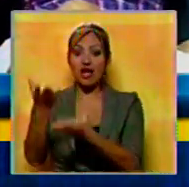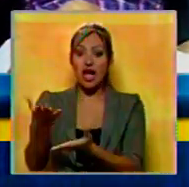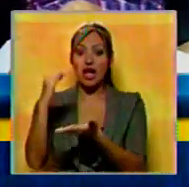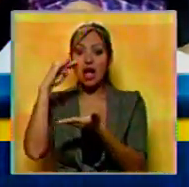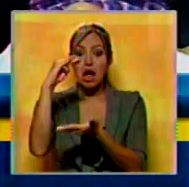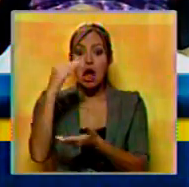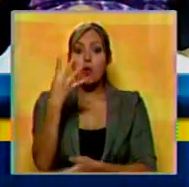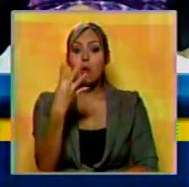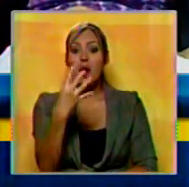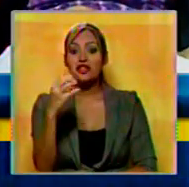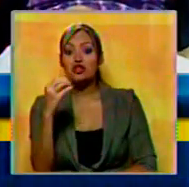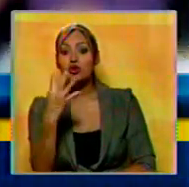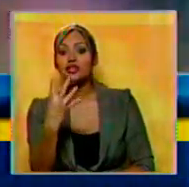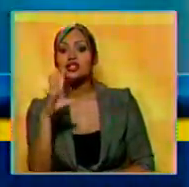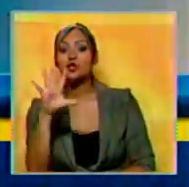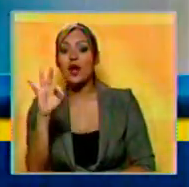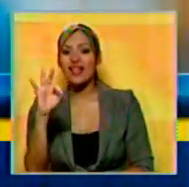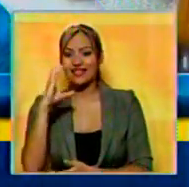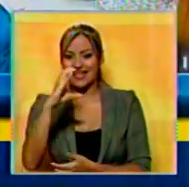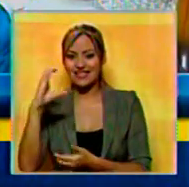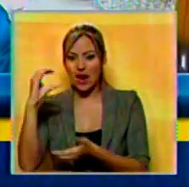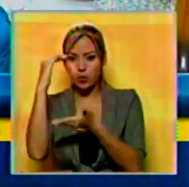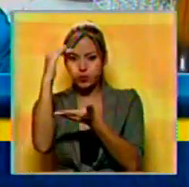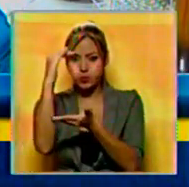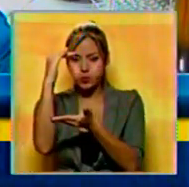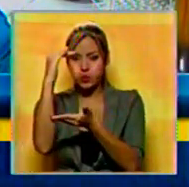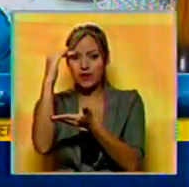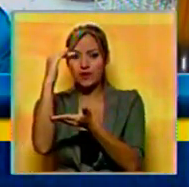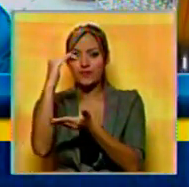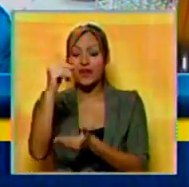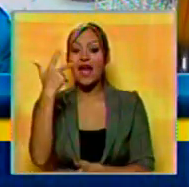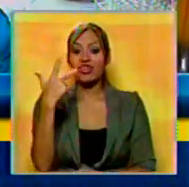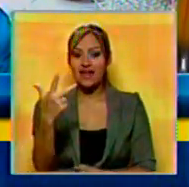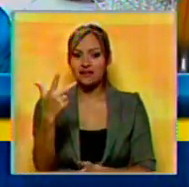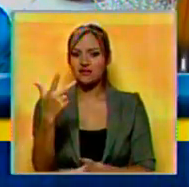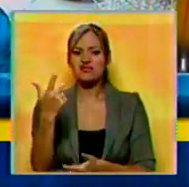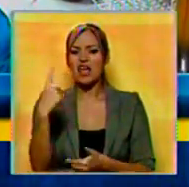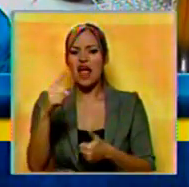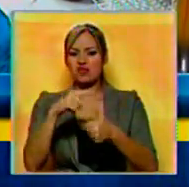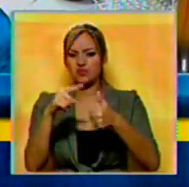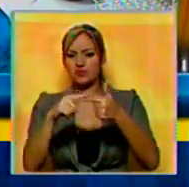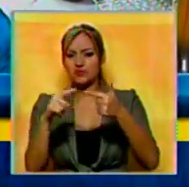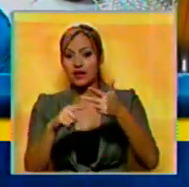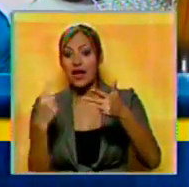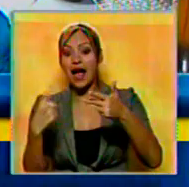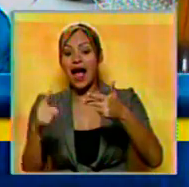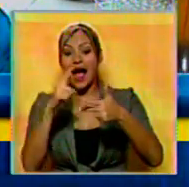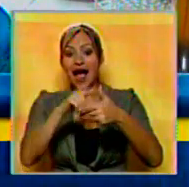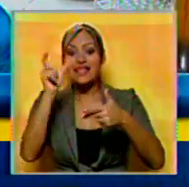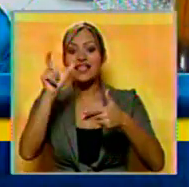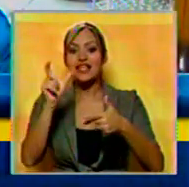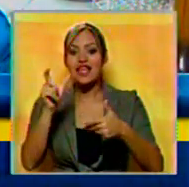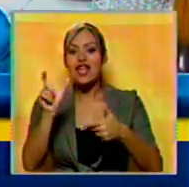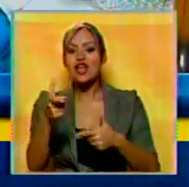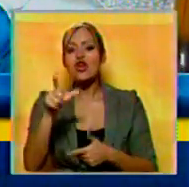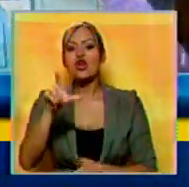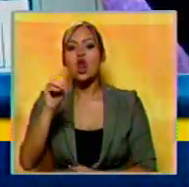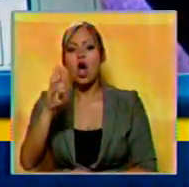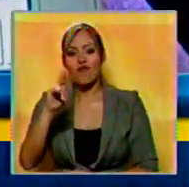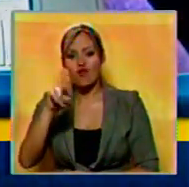de 450 cc. De esa bolsita se obtienen tres productos. Se obtiene una unidad de glóbulos rojos, que son